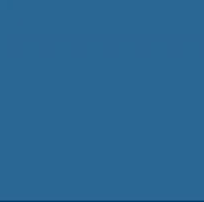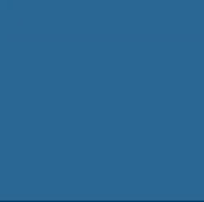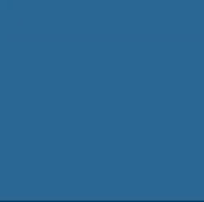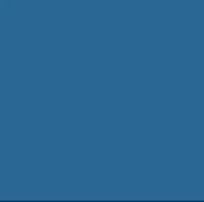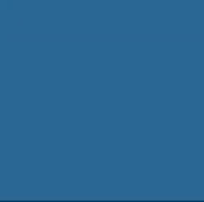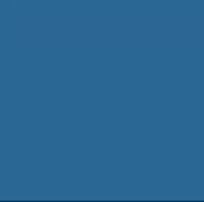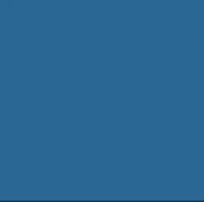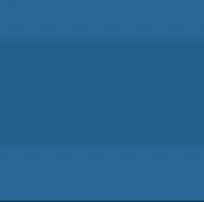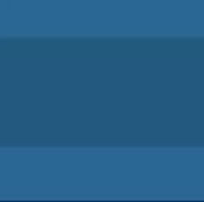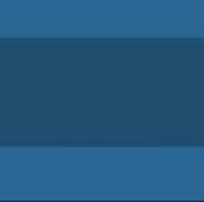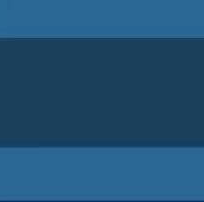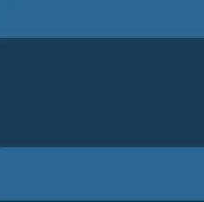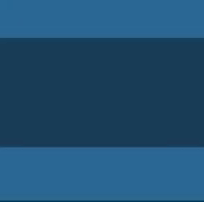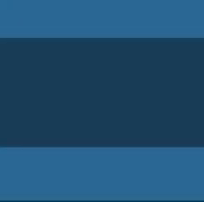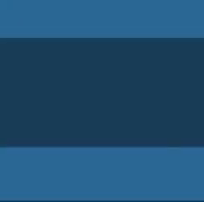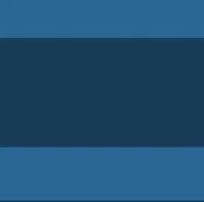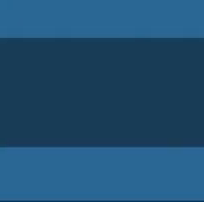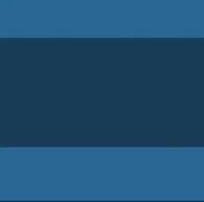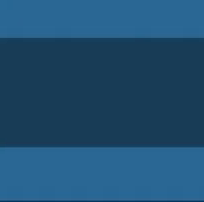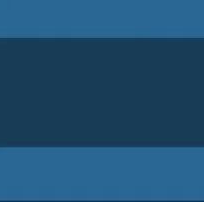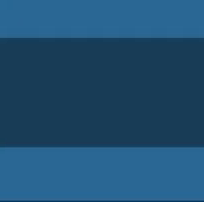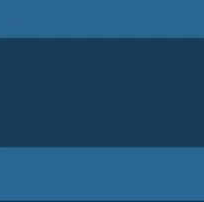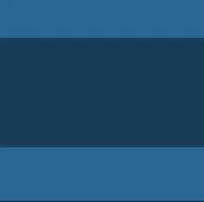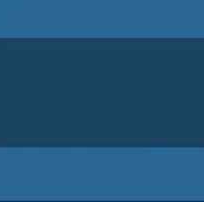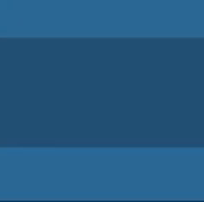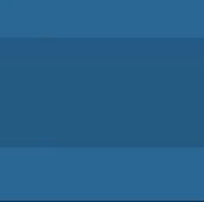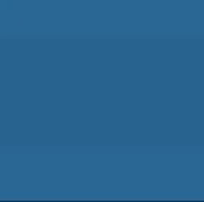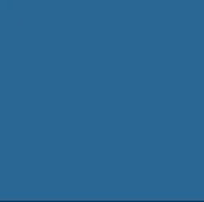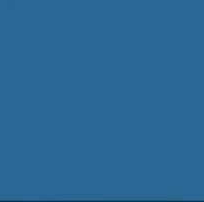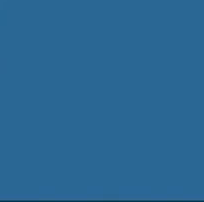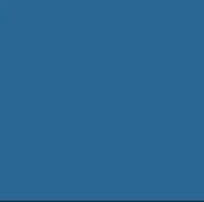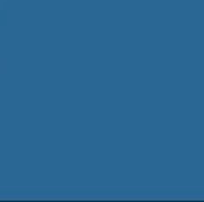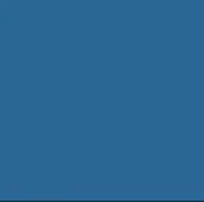3 control social